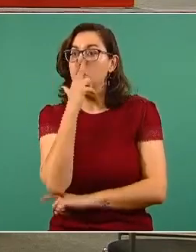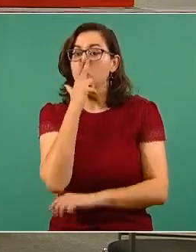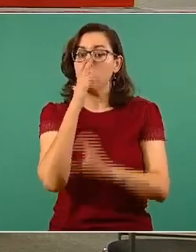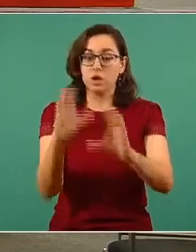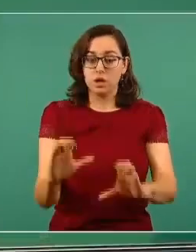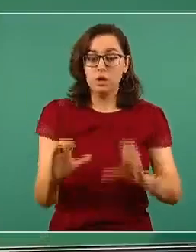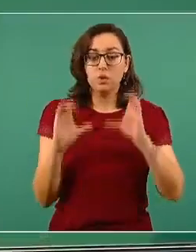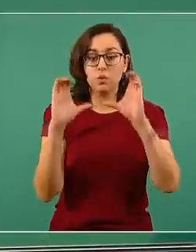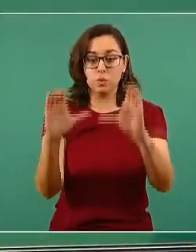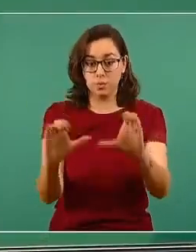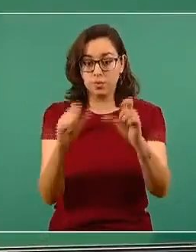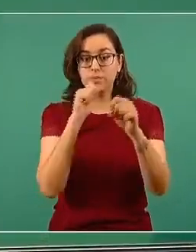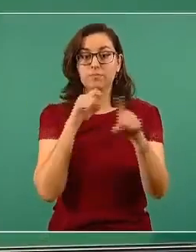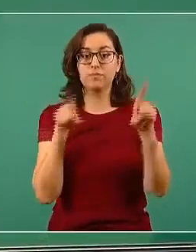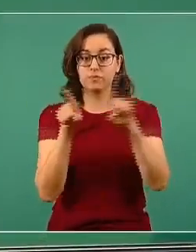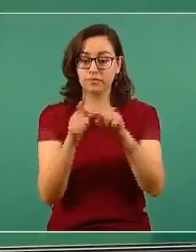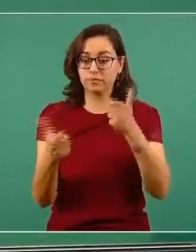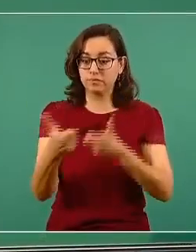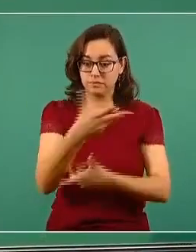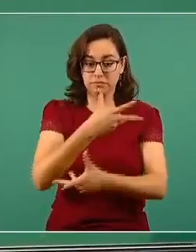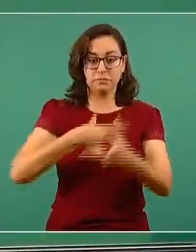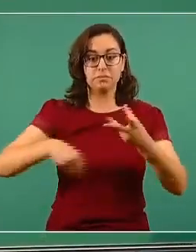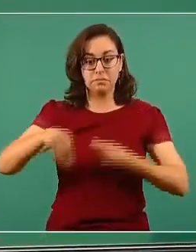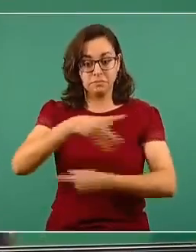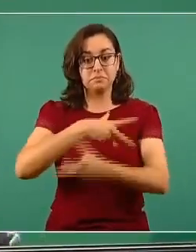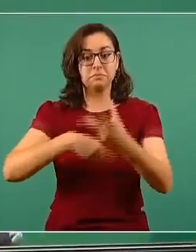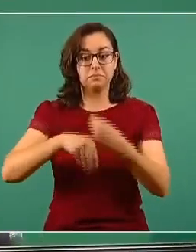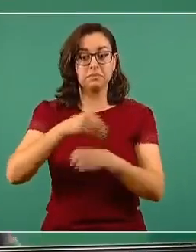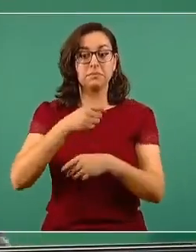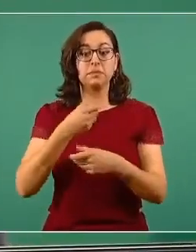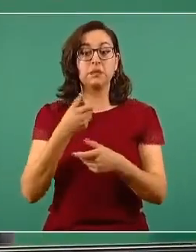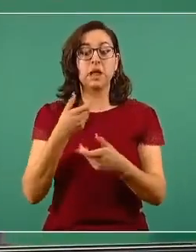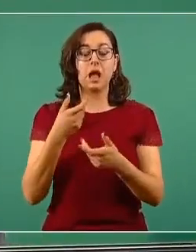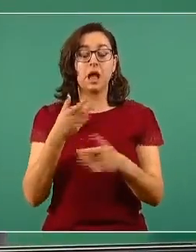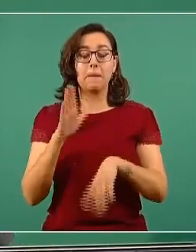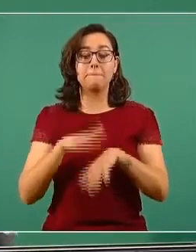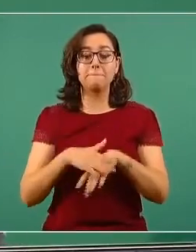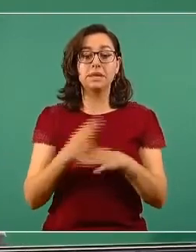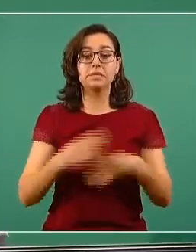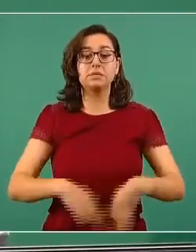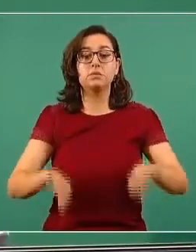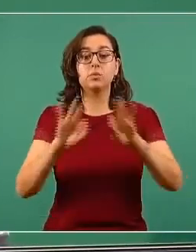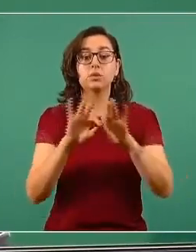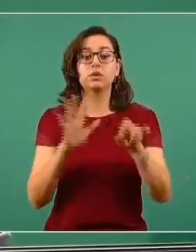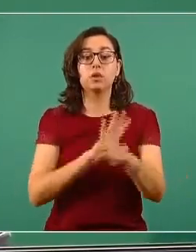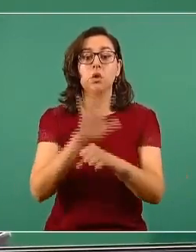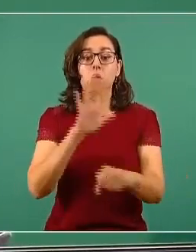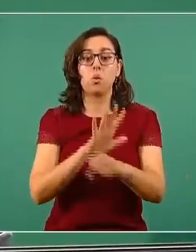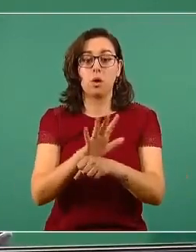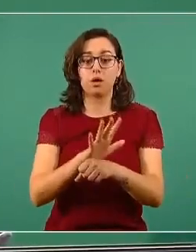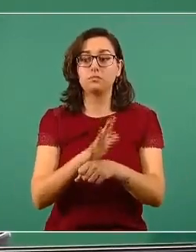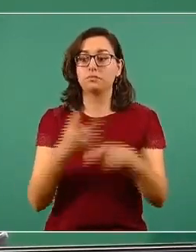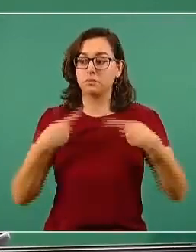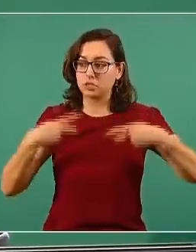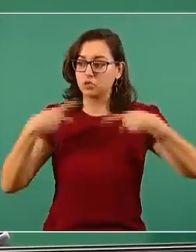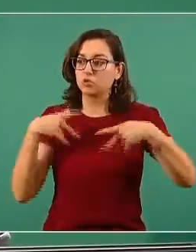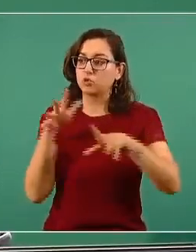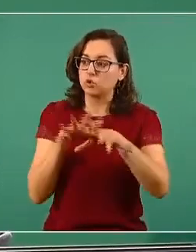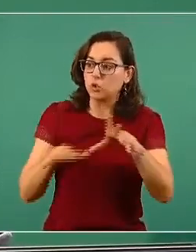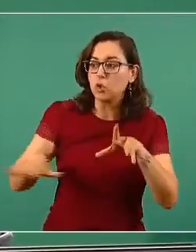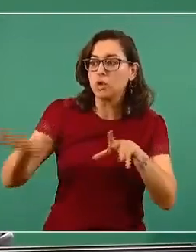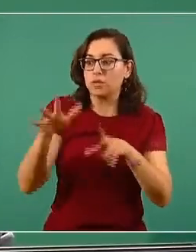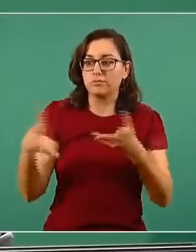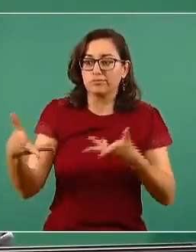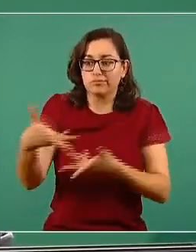sostenible y económicamente competitivo, basado sobre todo en el incentivo de las economías sociales, las economías